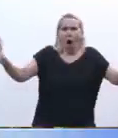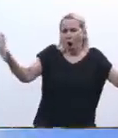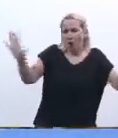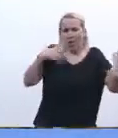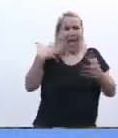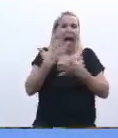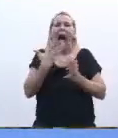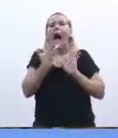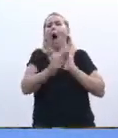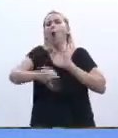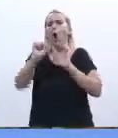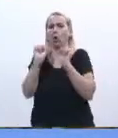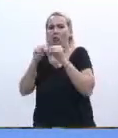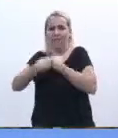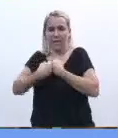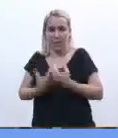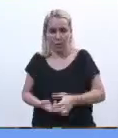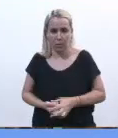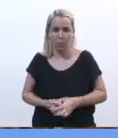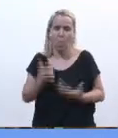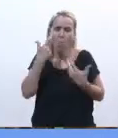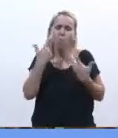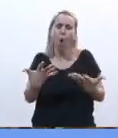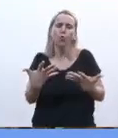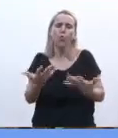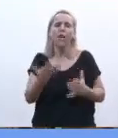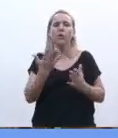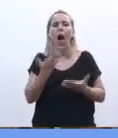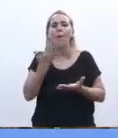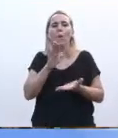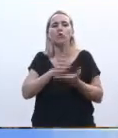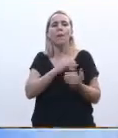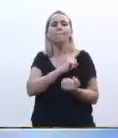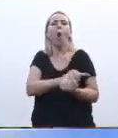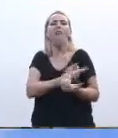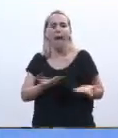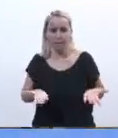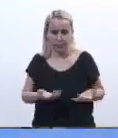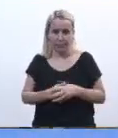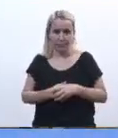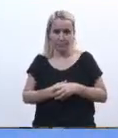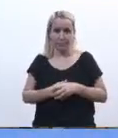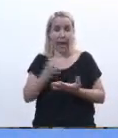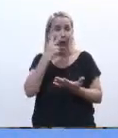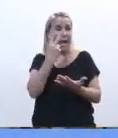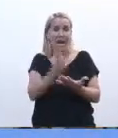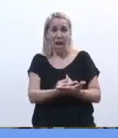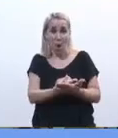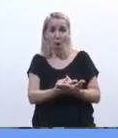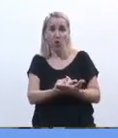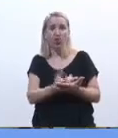aborto clandestino. Estamos, por supuesto, hablando de poder. No se le quiere reconocer